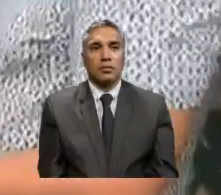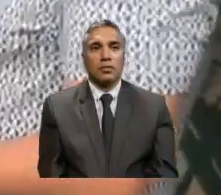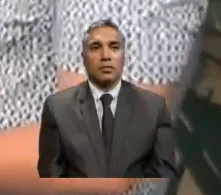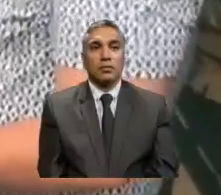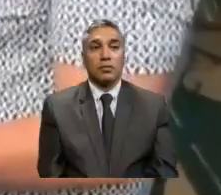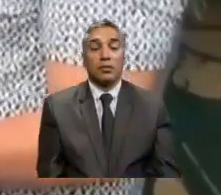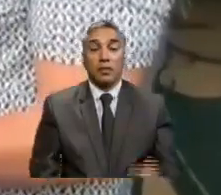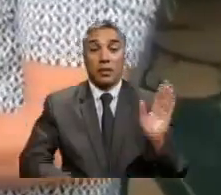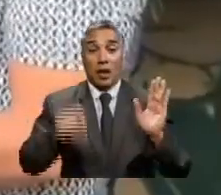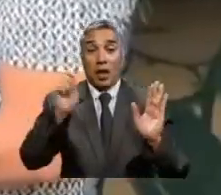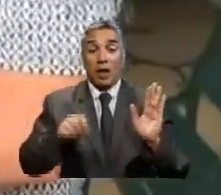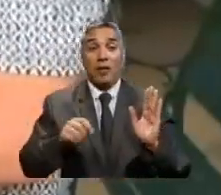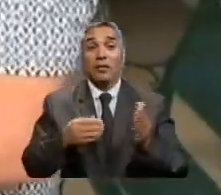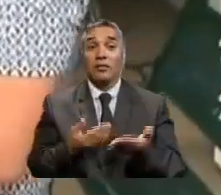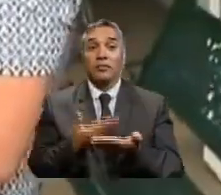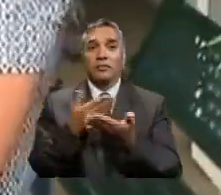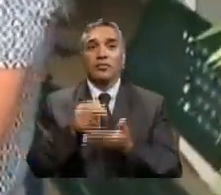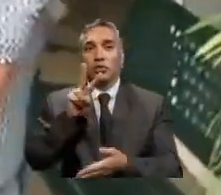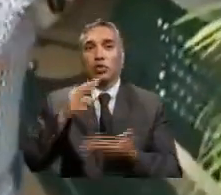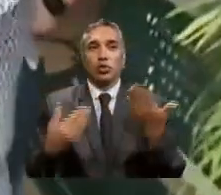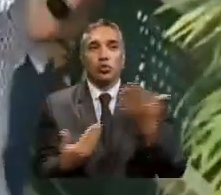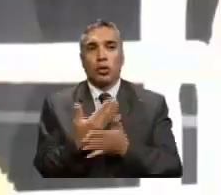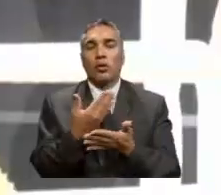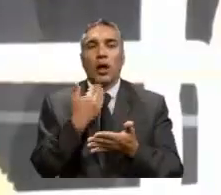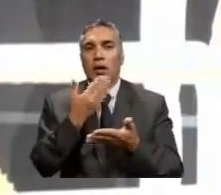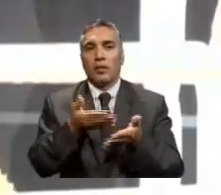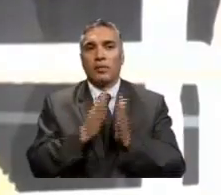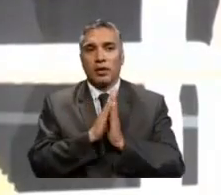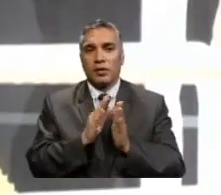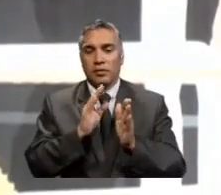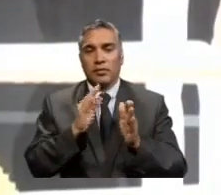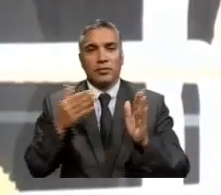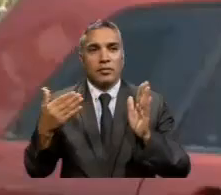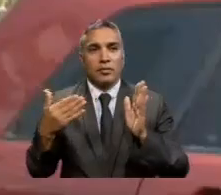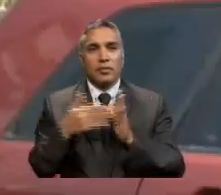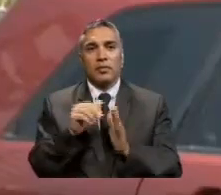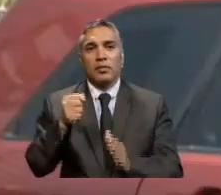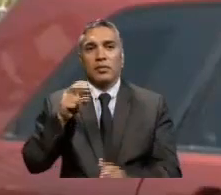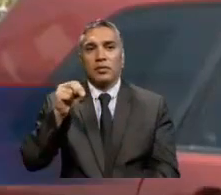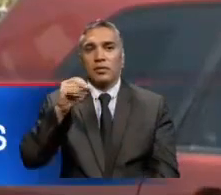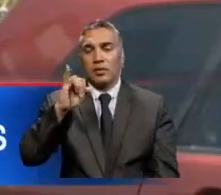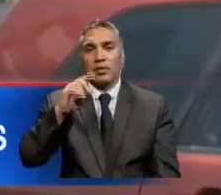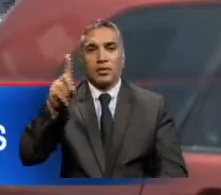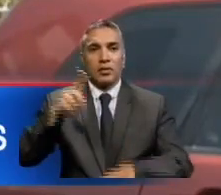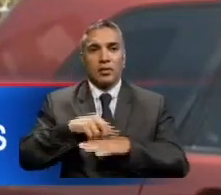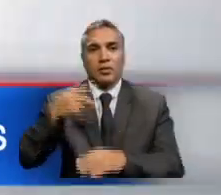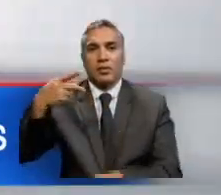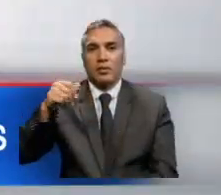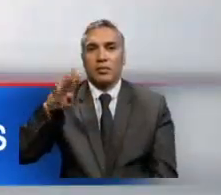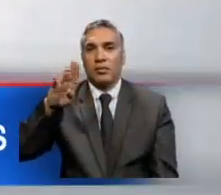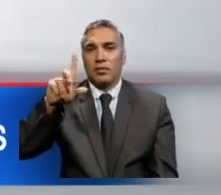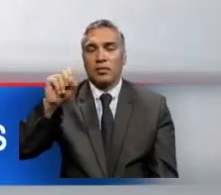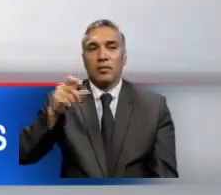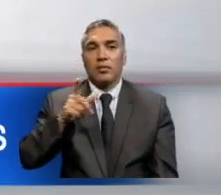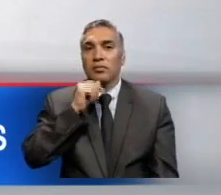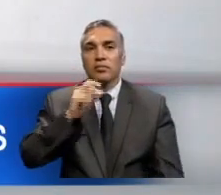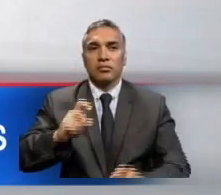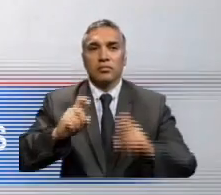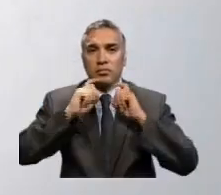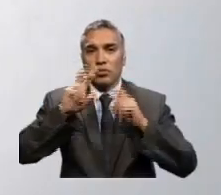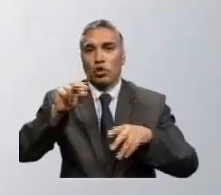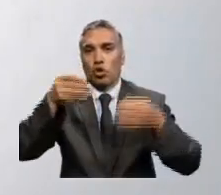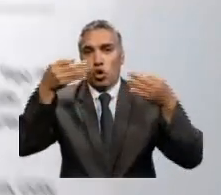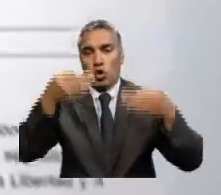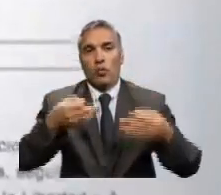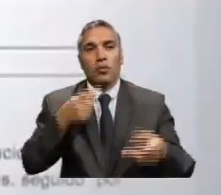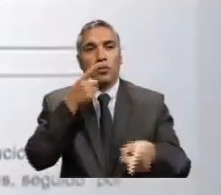La defensa de Jorge Glass presentó dos nuevos habeas corpus, acciones en contra del SNAI y su director Pablo Ramírez, a quien se reclama el incumplimiento